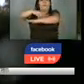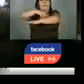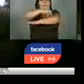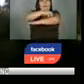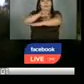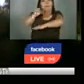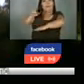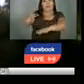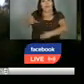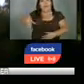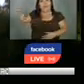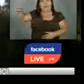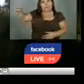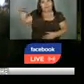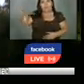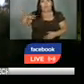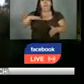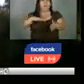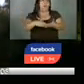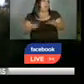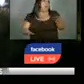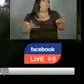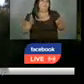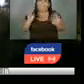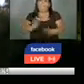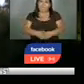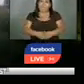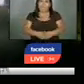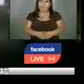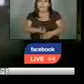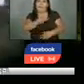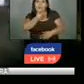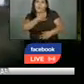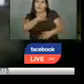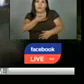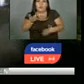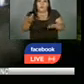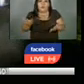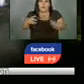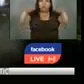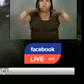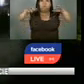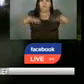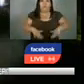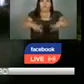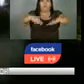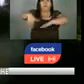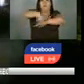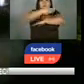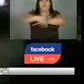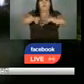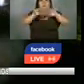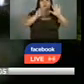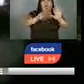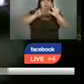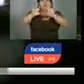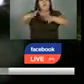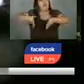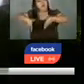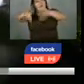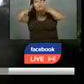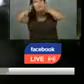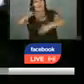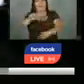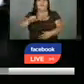esto en la Sacamil, en mexicanos, y bueno, tenemos también otros reportes, reportan inundaciones en la 75 Avenida Norte hacia la calle San